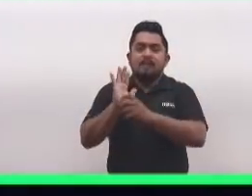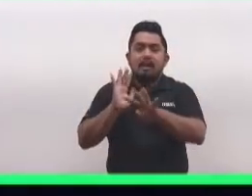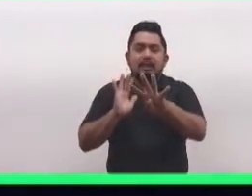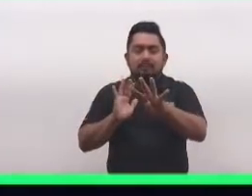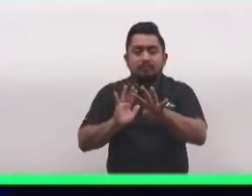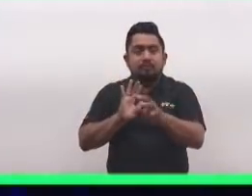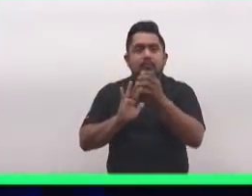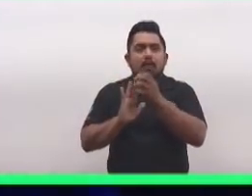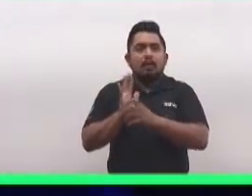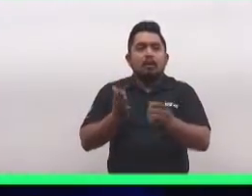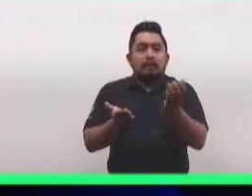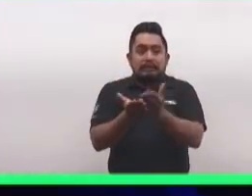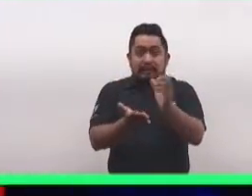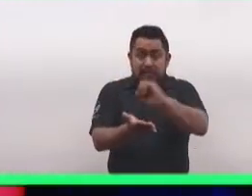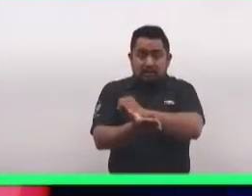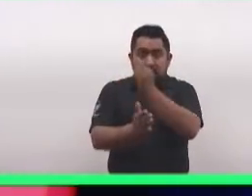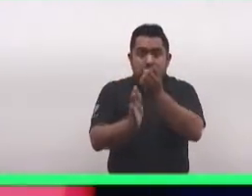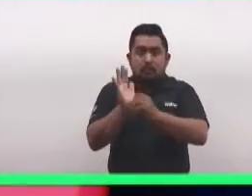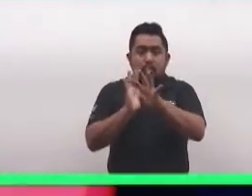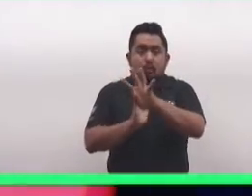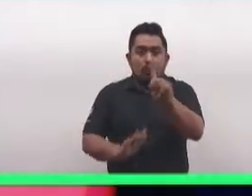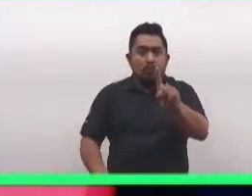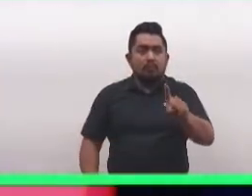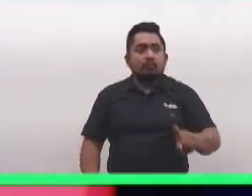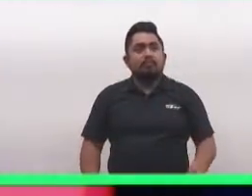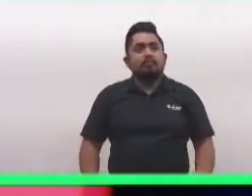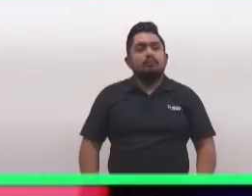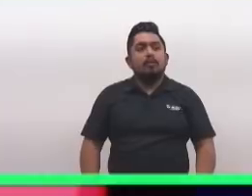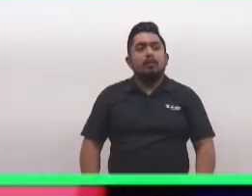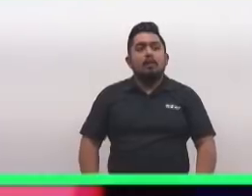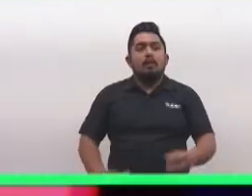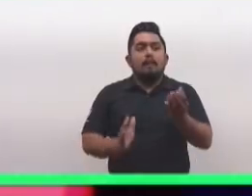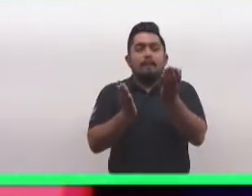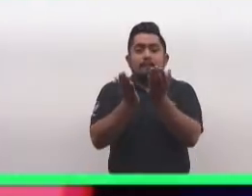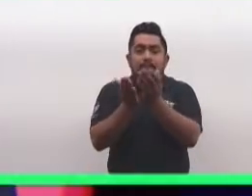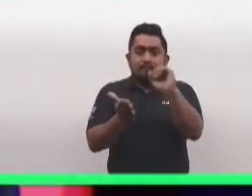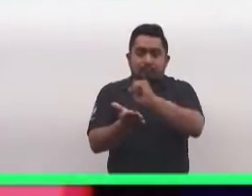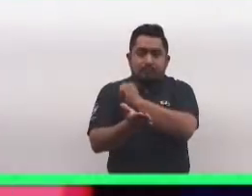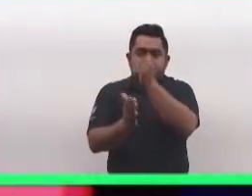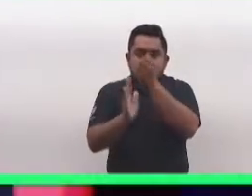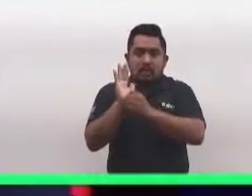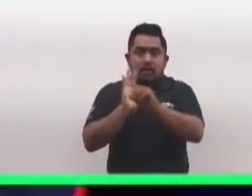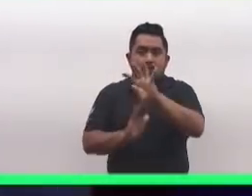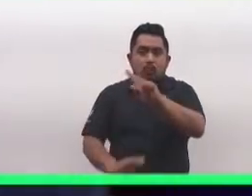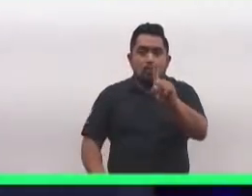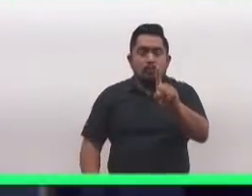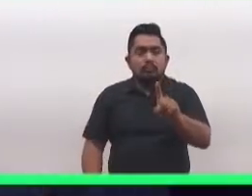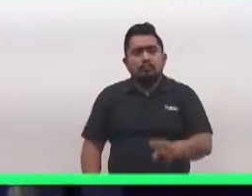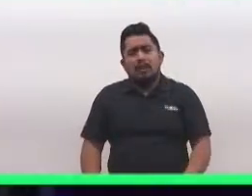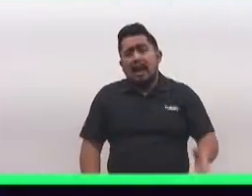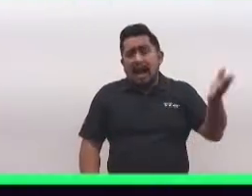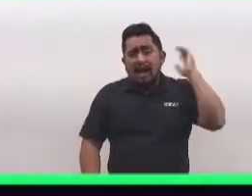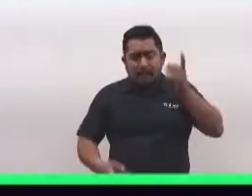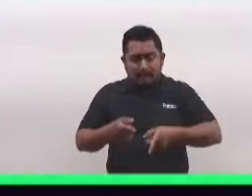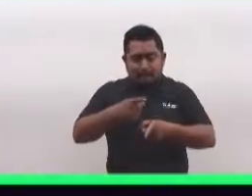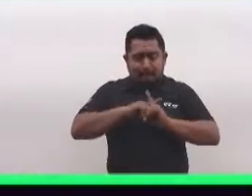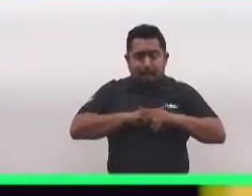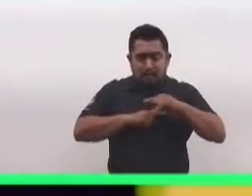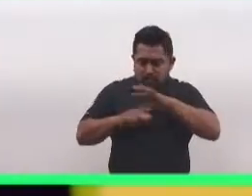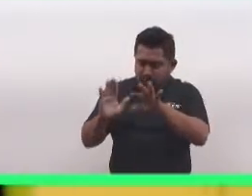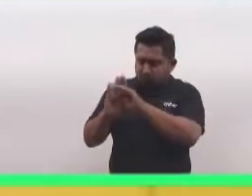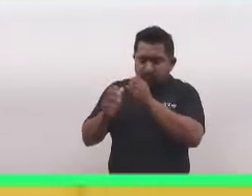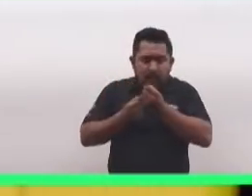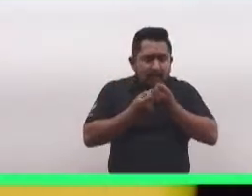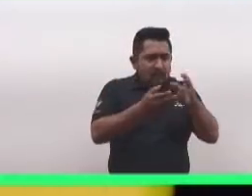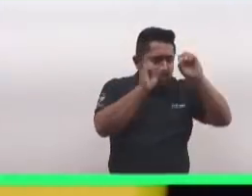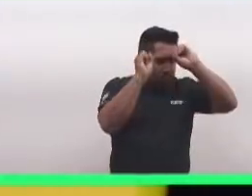vaya conmigo que voy a hacer referencia de socorrer me la pantalla por favor salvo capítulo 41 y ese salmo lo tomó nuestros pastores de tiempo para bendecir mucha gente y